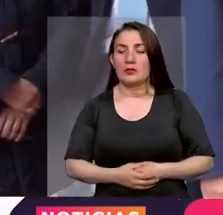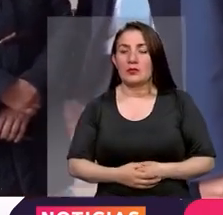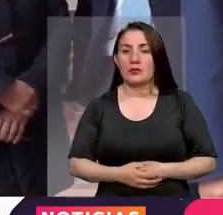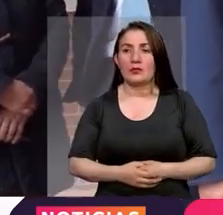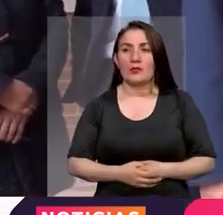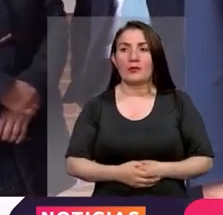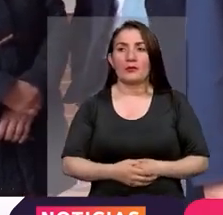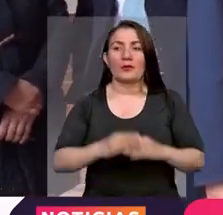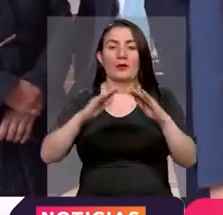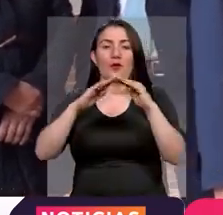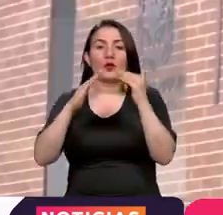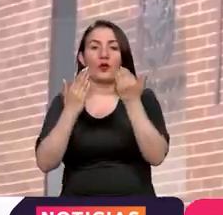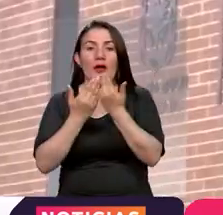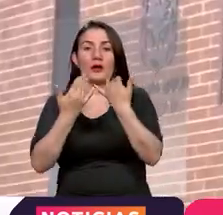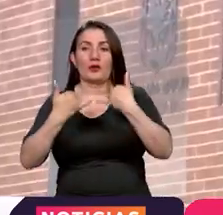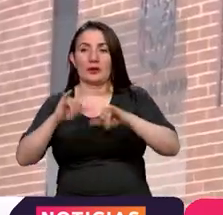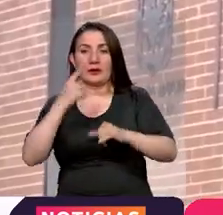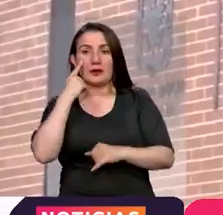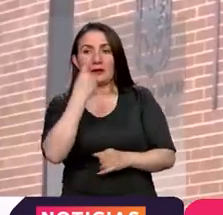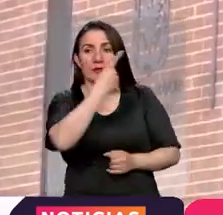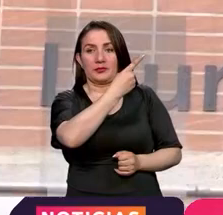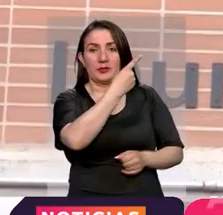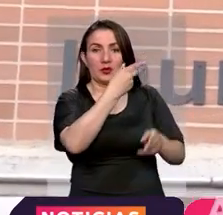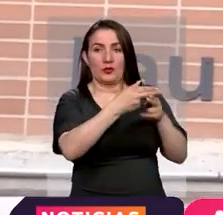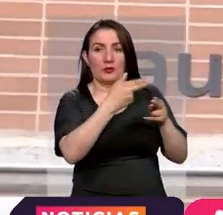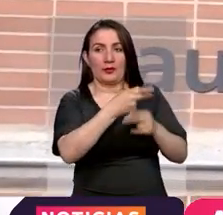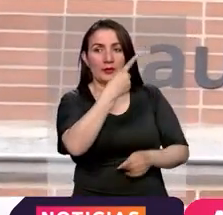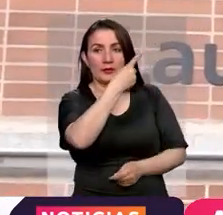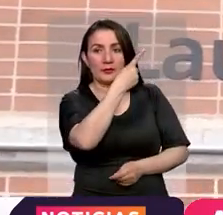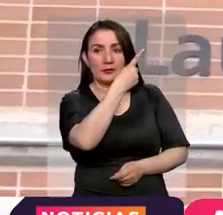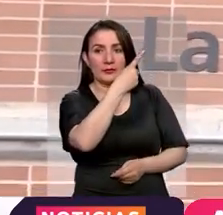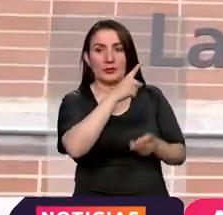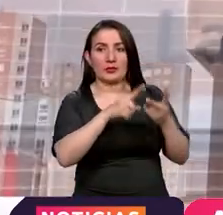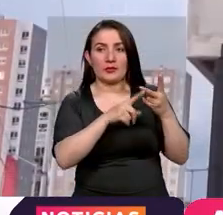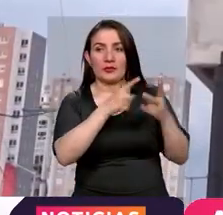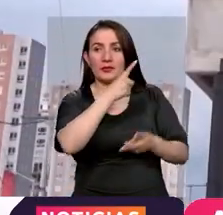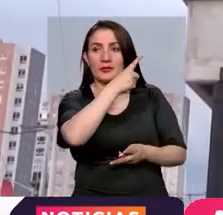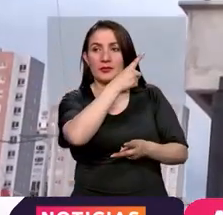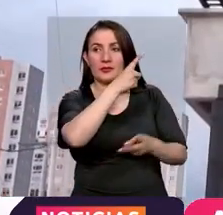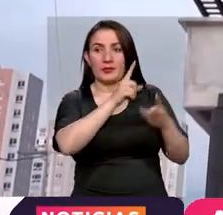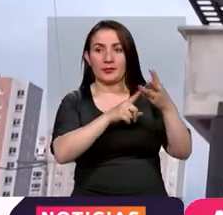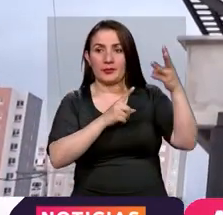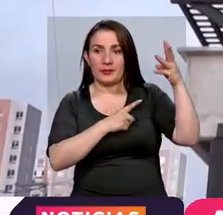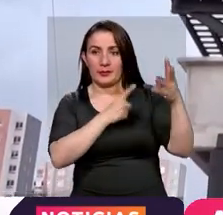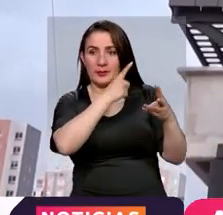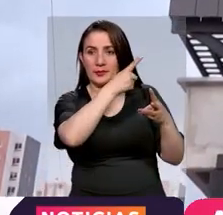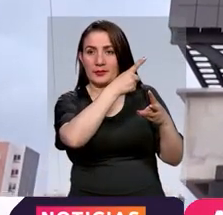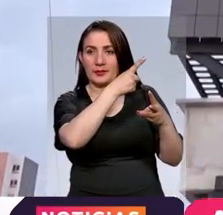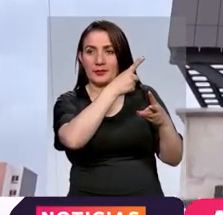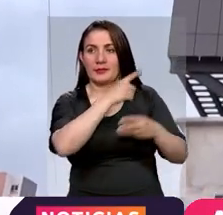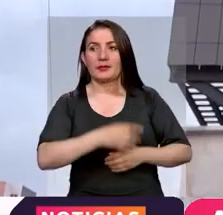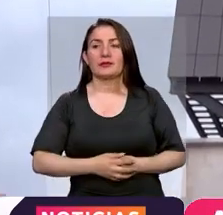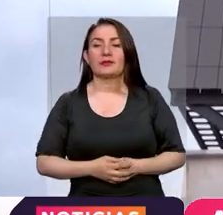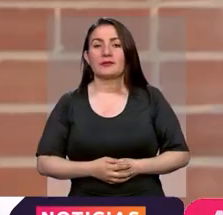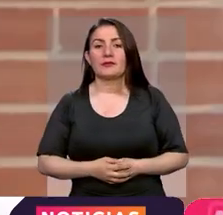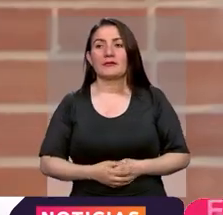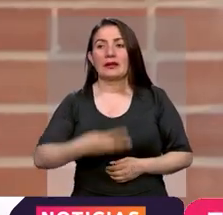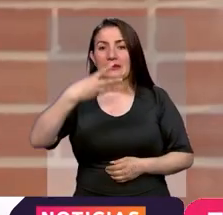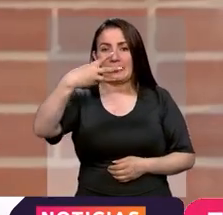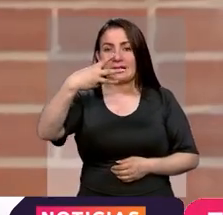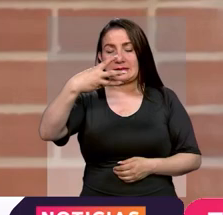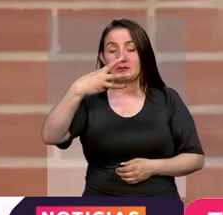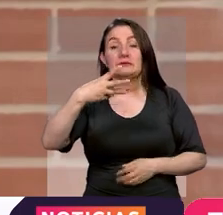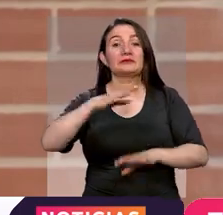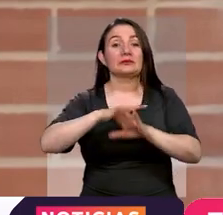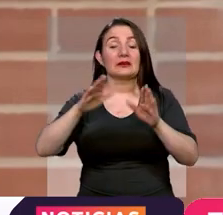Los colegios entregados fueron el Sonia Osorio, Laura Herrera de Valera y Esmeralda Arboleda Cadavid. Los colegios